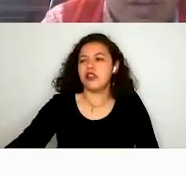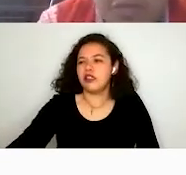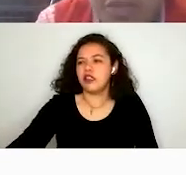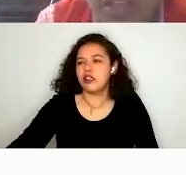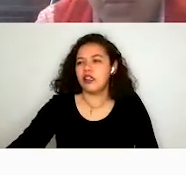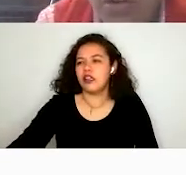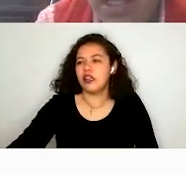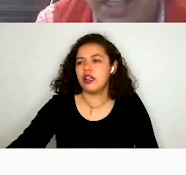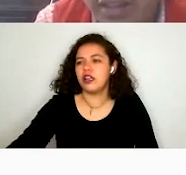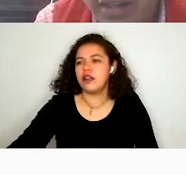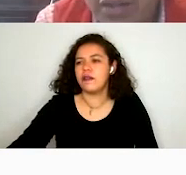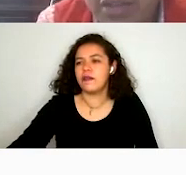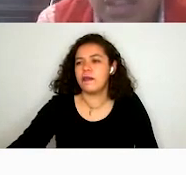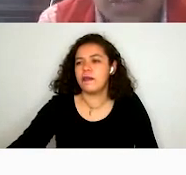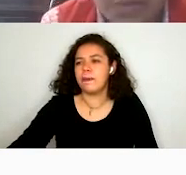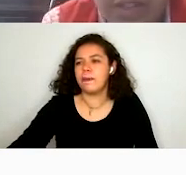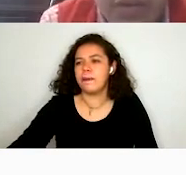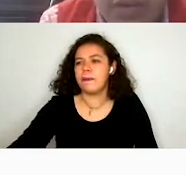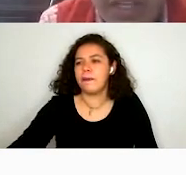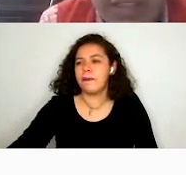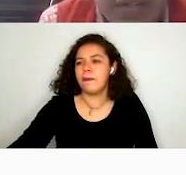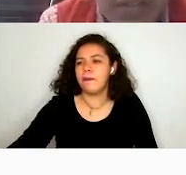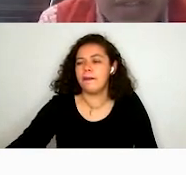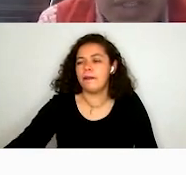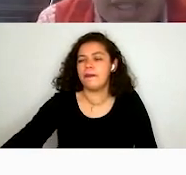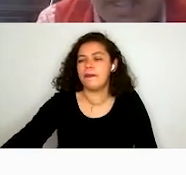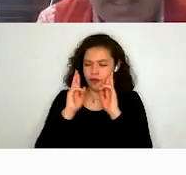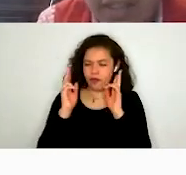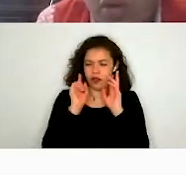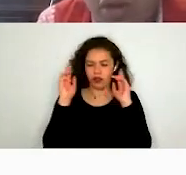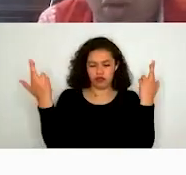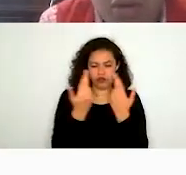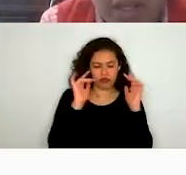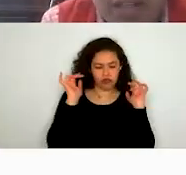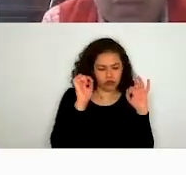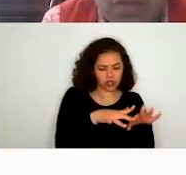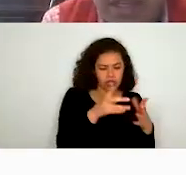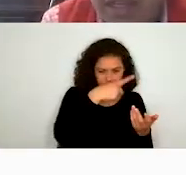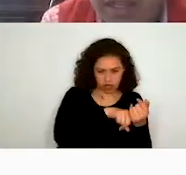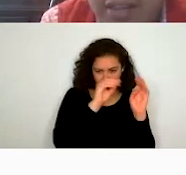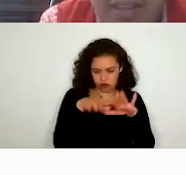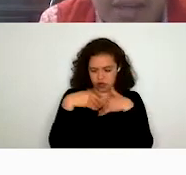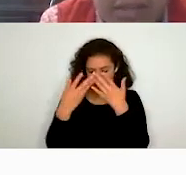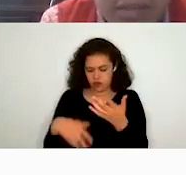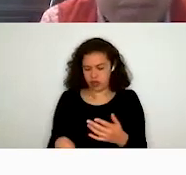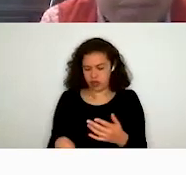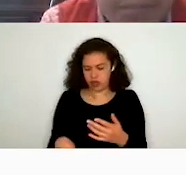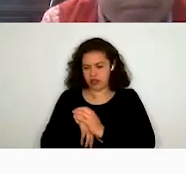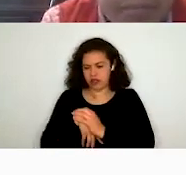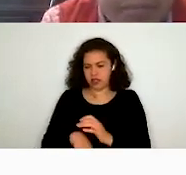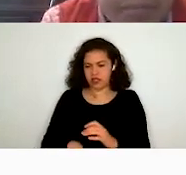Determinar los puntos de reunión internos y los puntos de reunión externos de acuerdo a lo que resulte el análisis de riesgos.